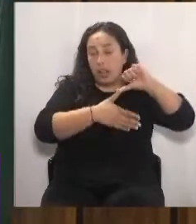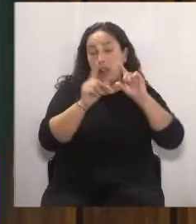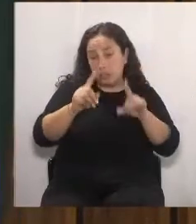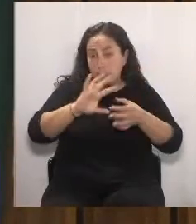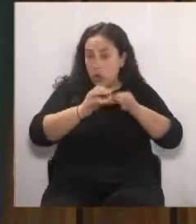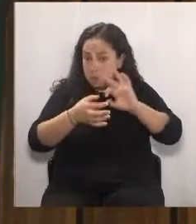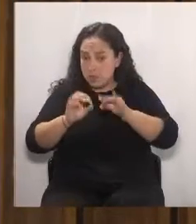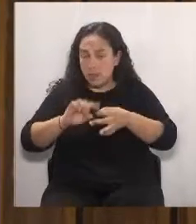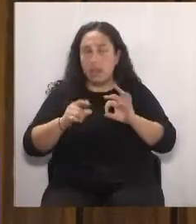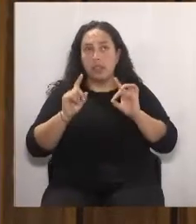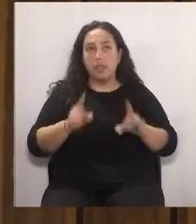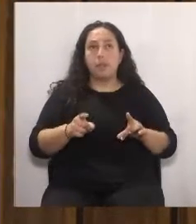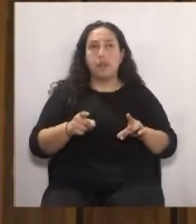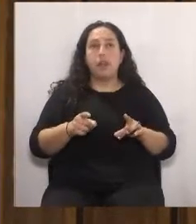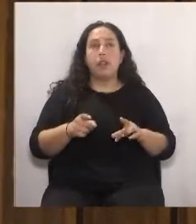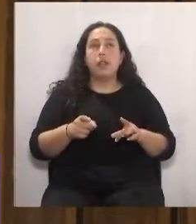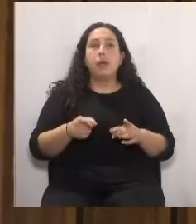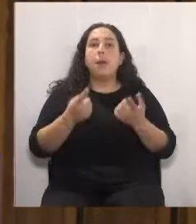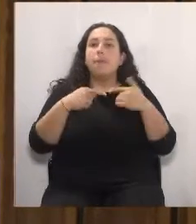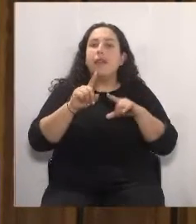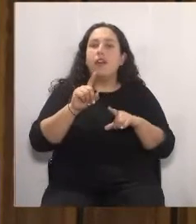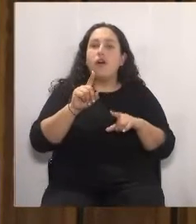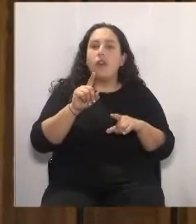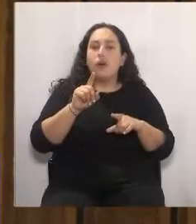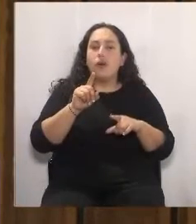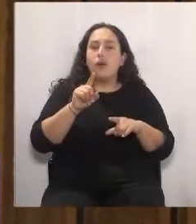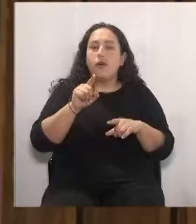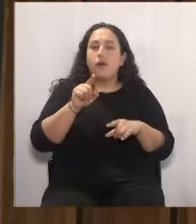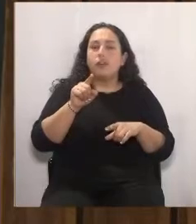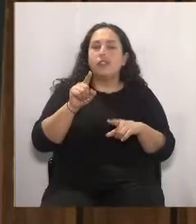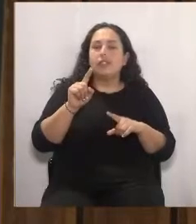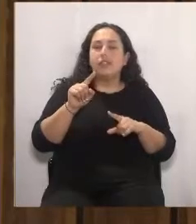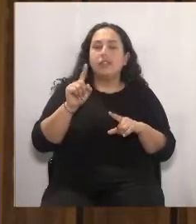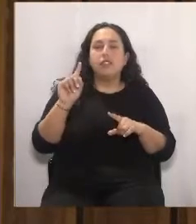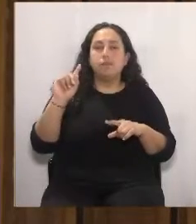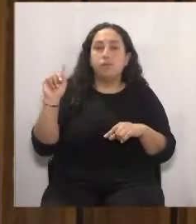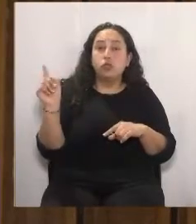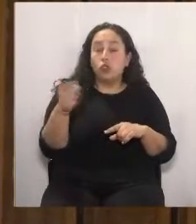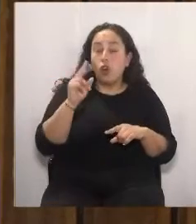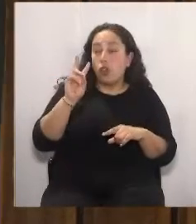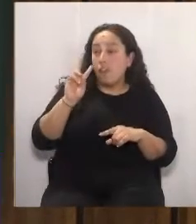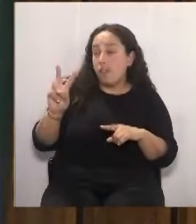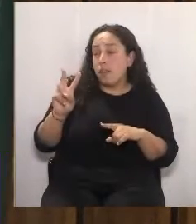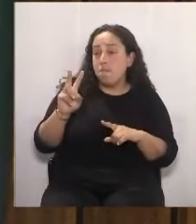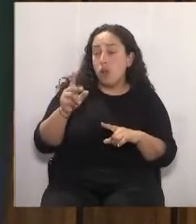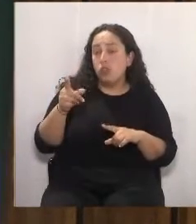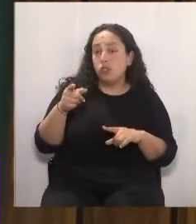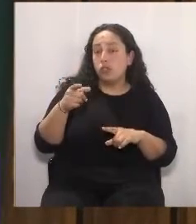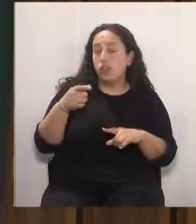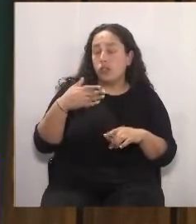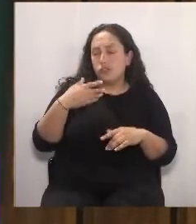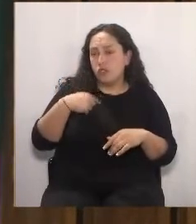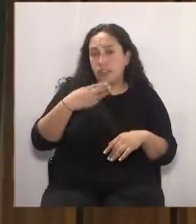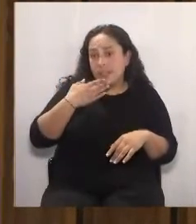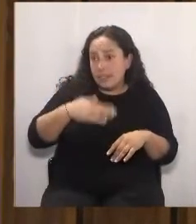hoy nos trae acá. Pero creo que si todos escuchamos o entendimos lo que yo entendí, creo que